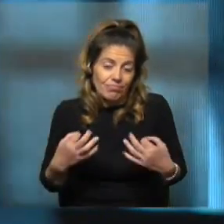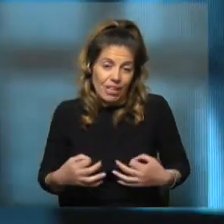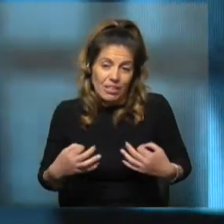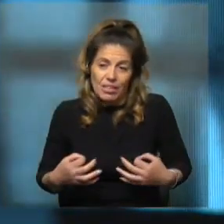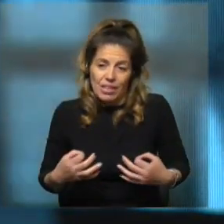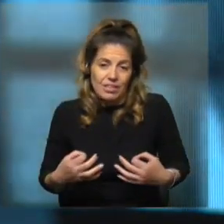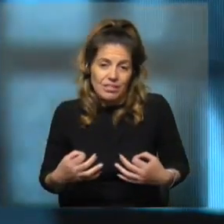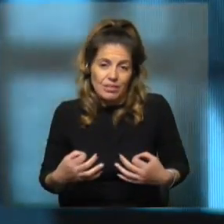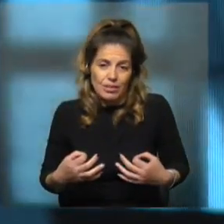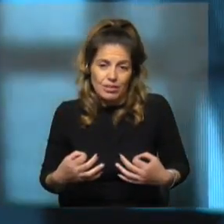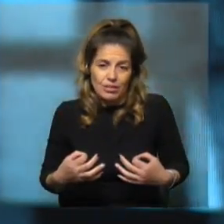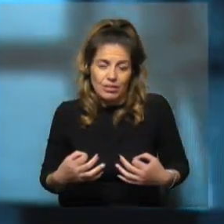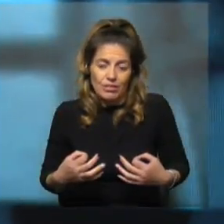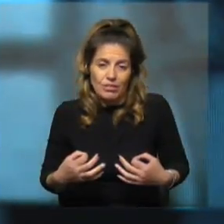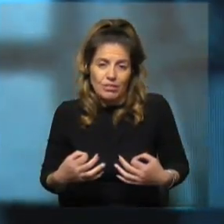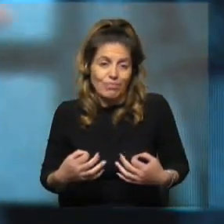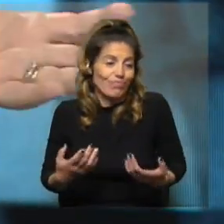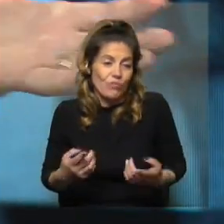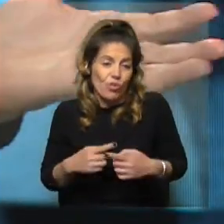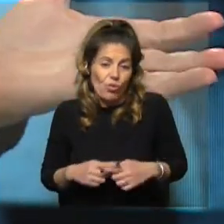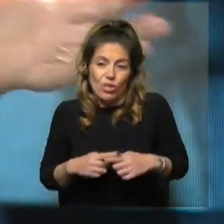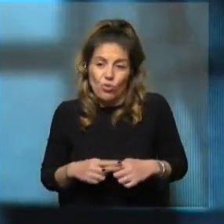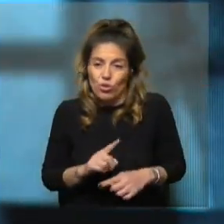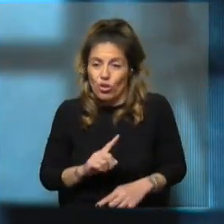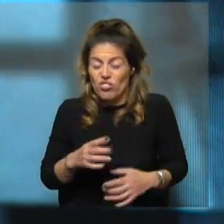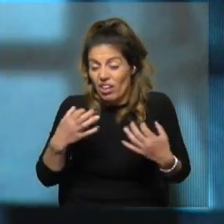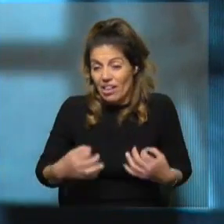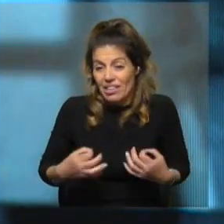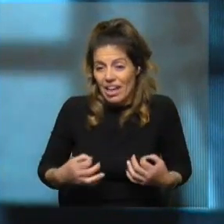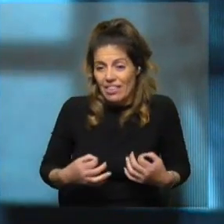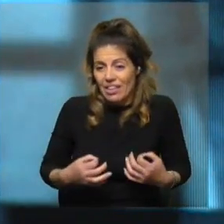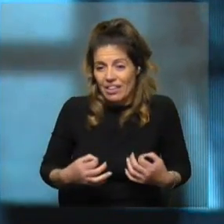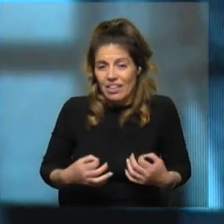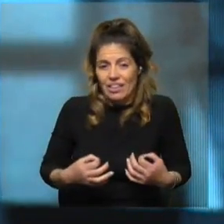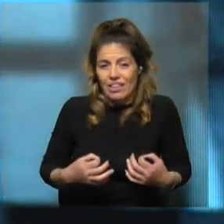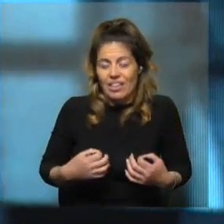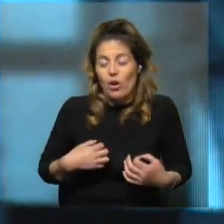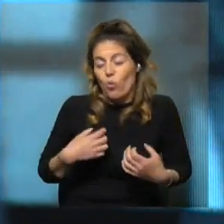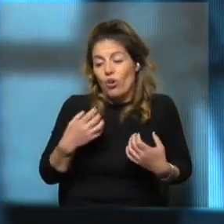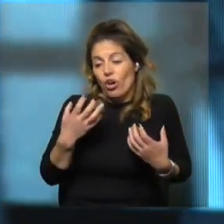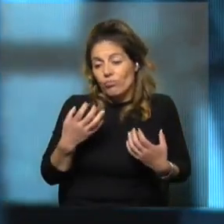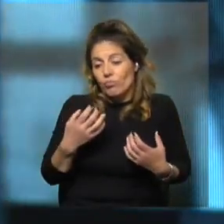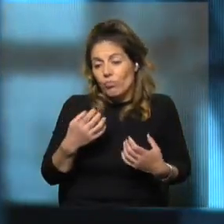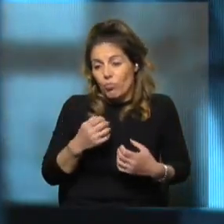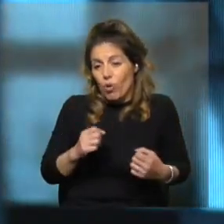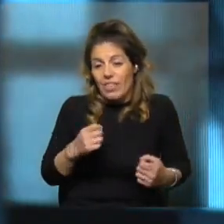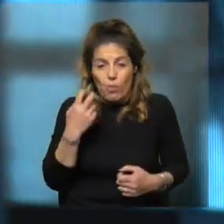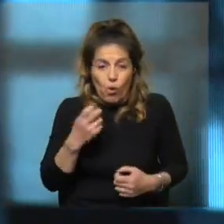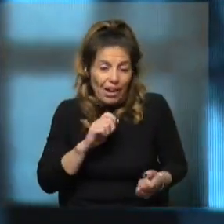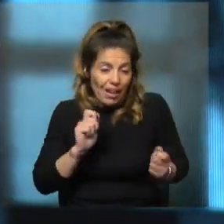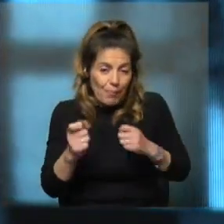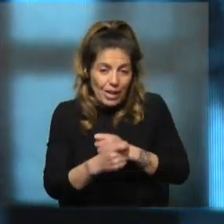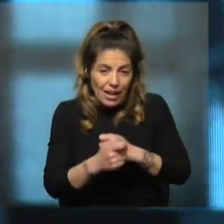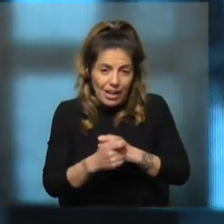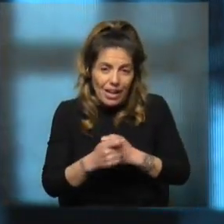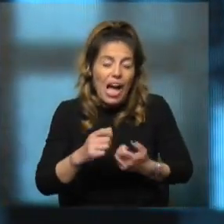que que no no hay discusión son realidades no quiere decir que uno no trate de cambiarlas no este a su